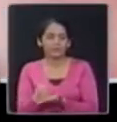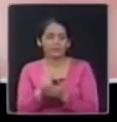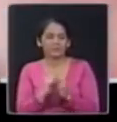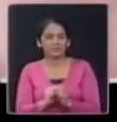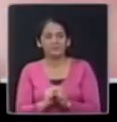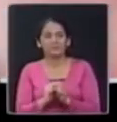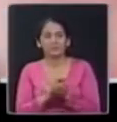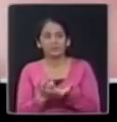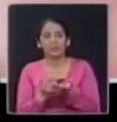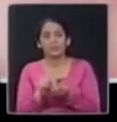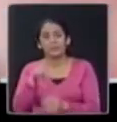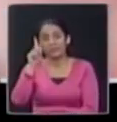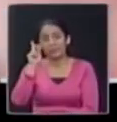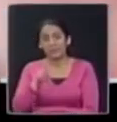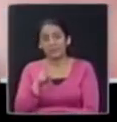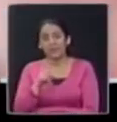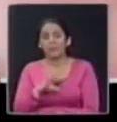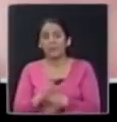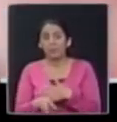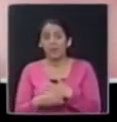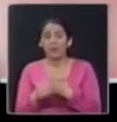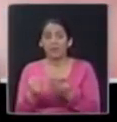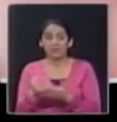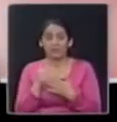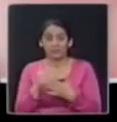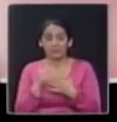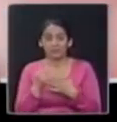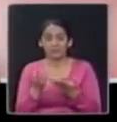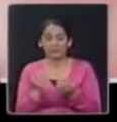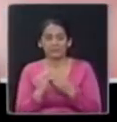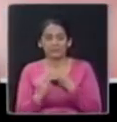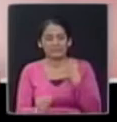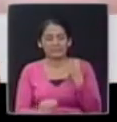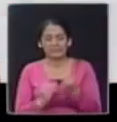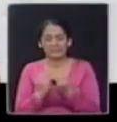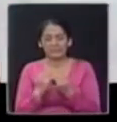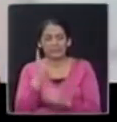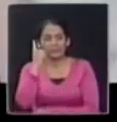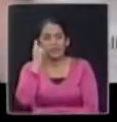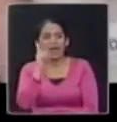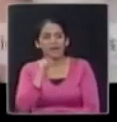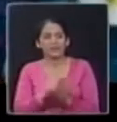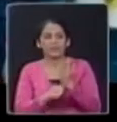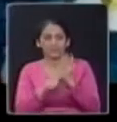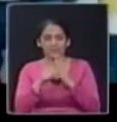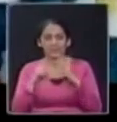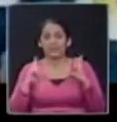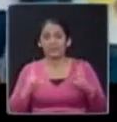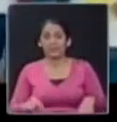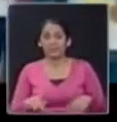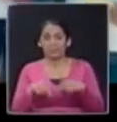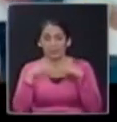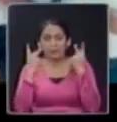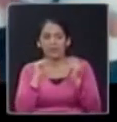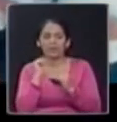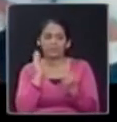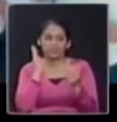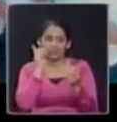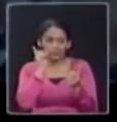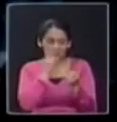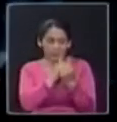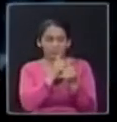lado, necesitábamos contar con más ayuda, entonces hemos tenido acercamientos con el Ministerio de Salud Pública y